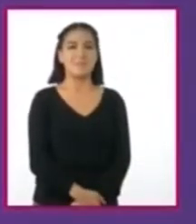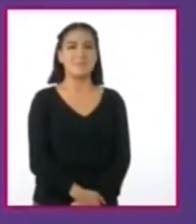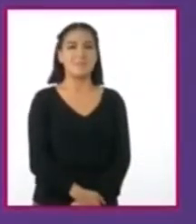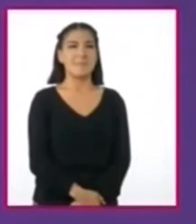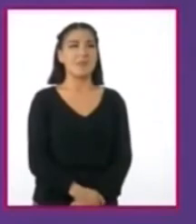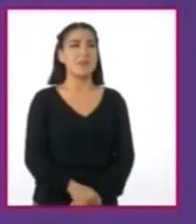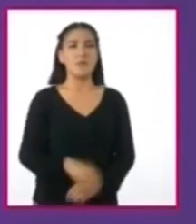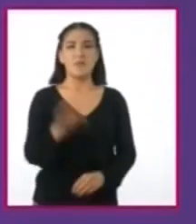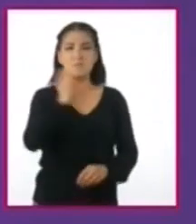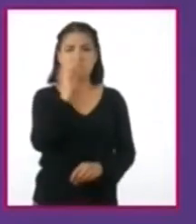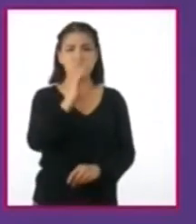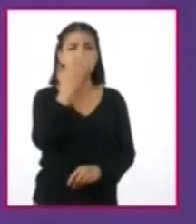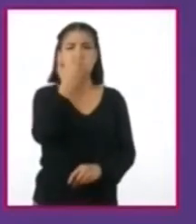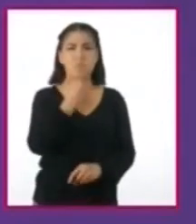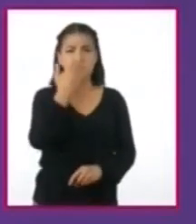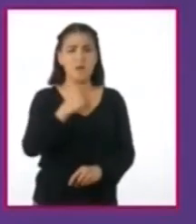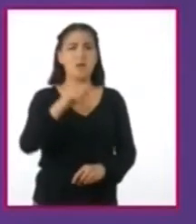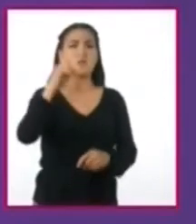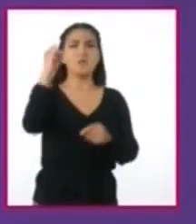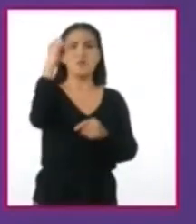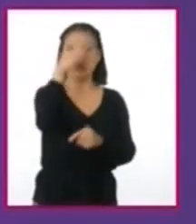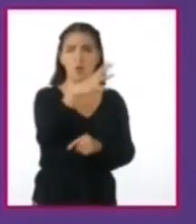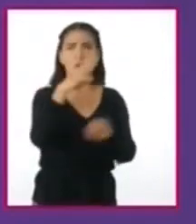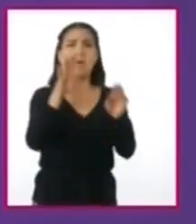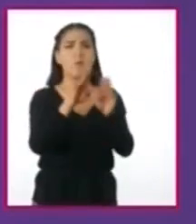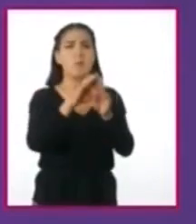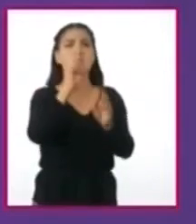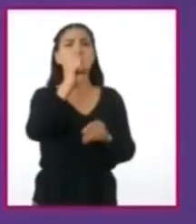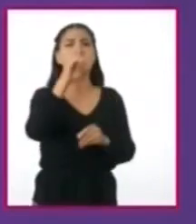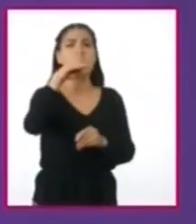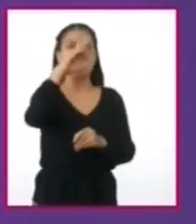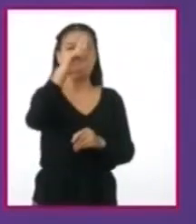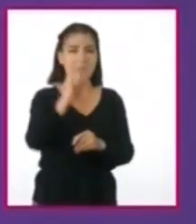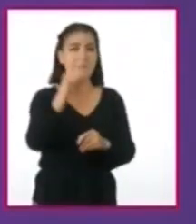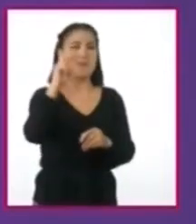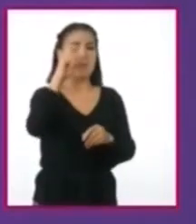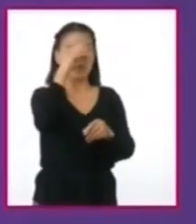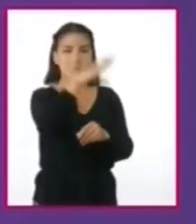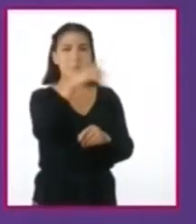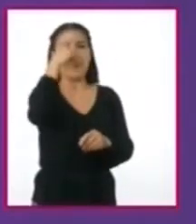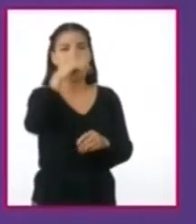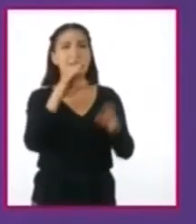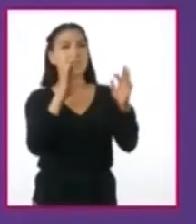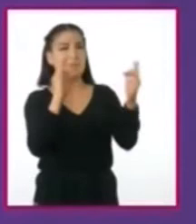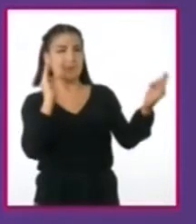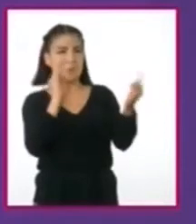Si no hubiera sol ni sombras, ¿podríamos calcular esas distancias?